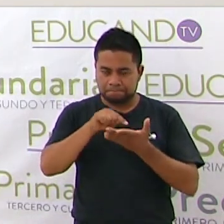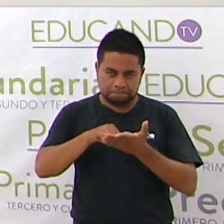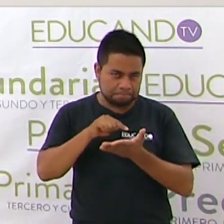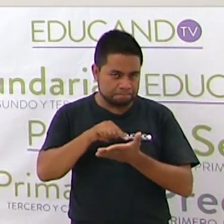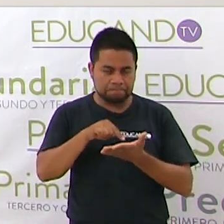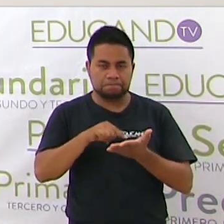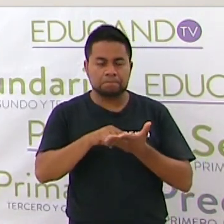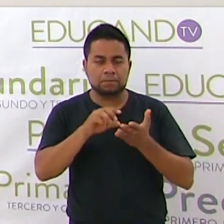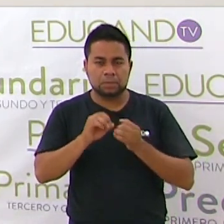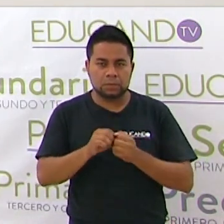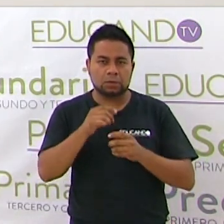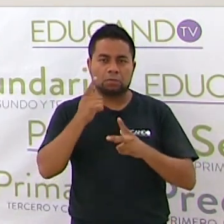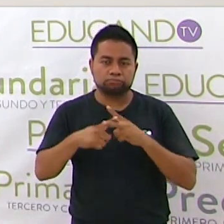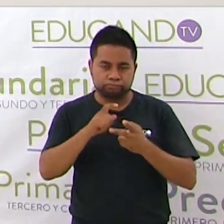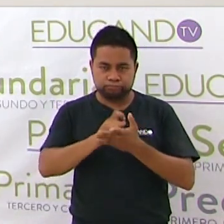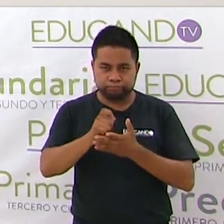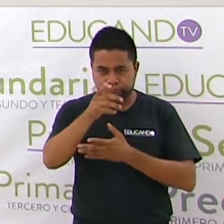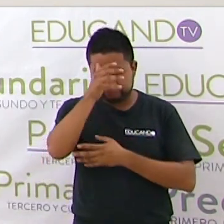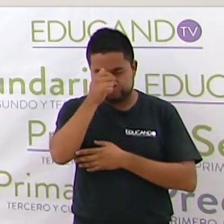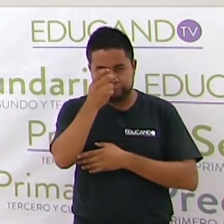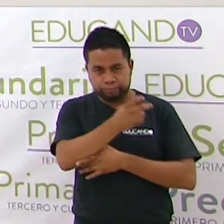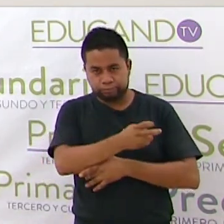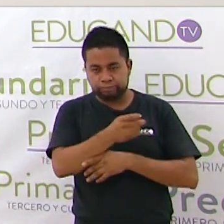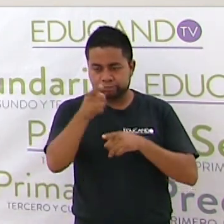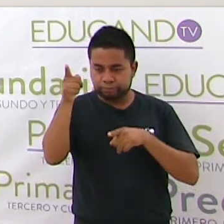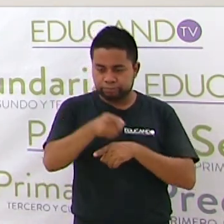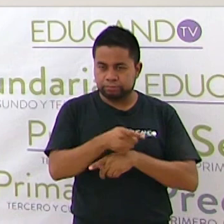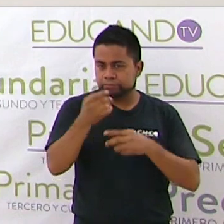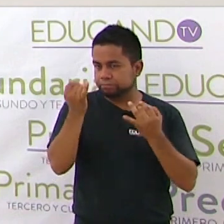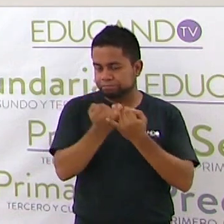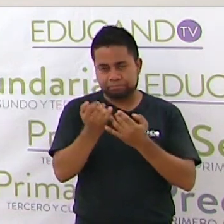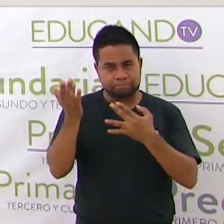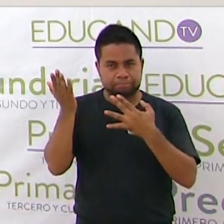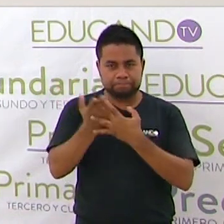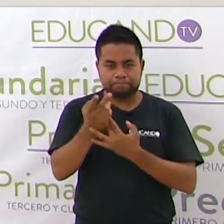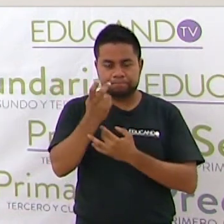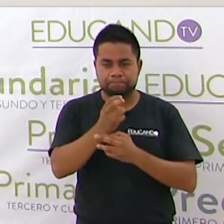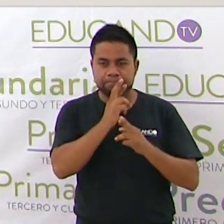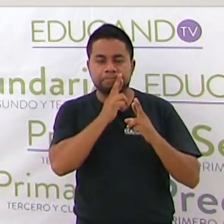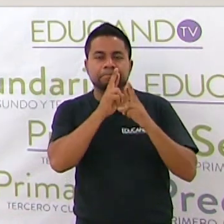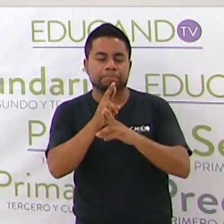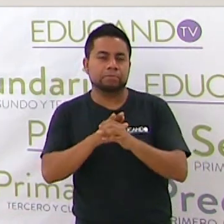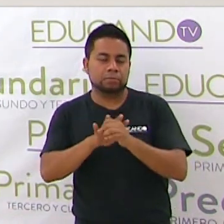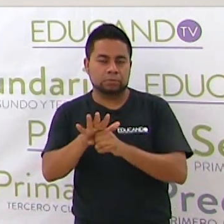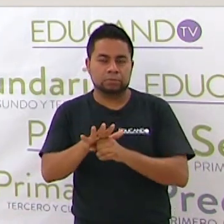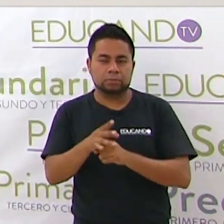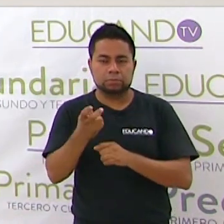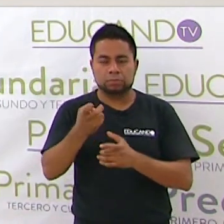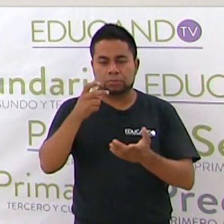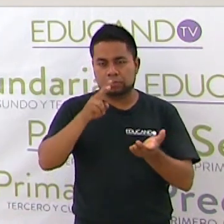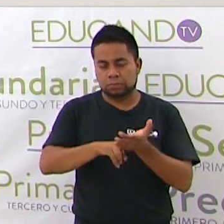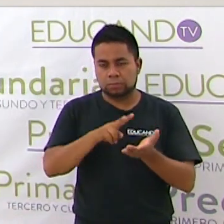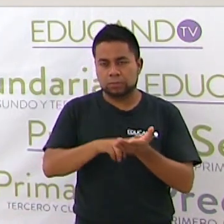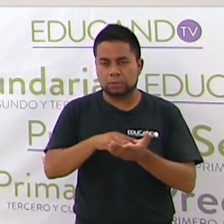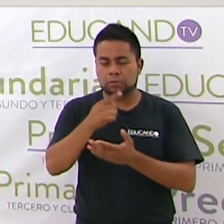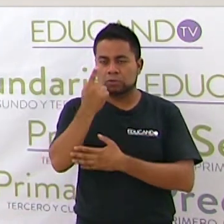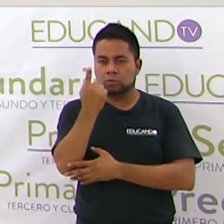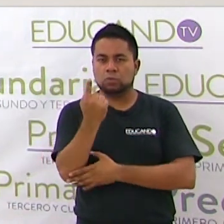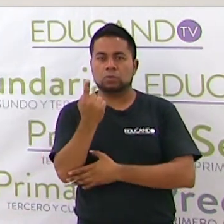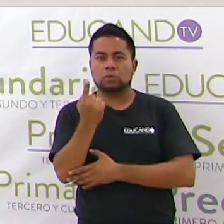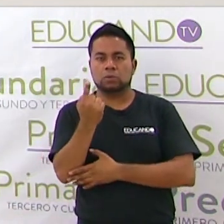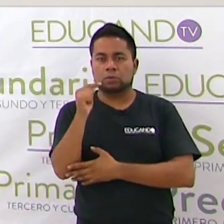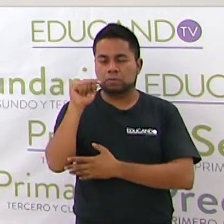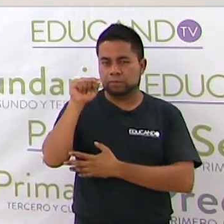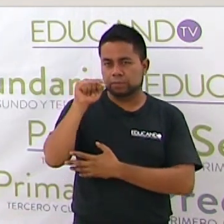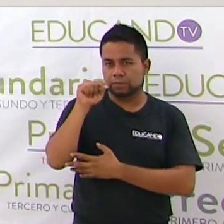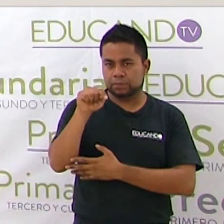el algoritmo, recuerden que esta fracción es una división también. Nos va a salir que esto va a ser igual a